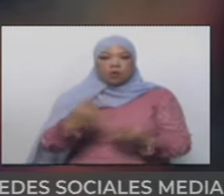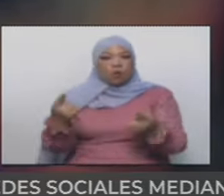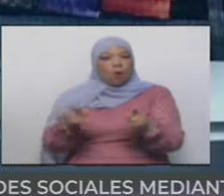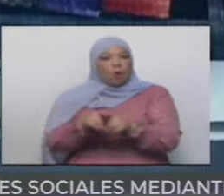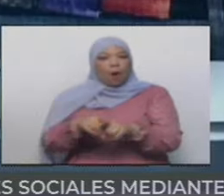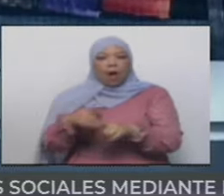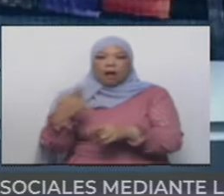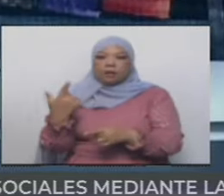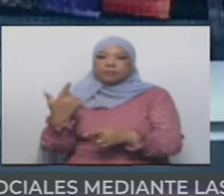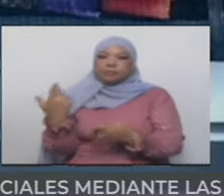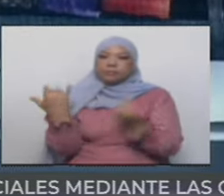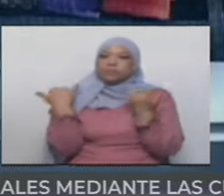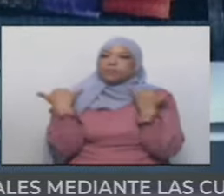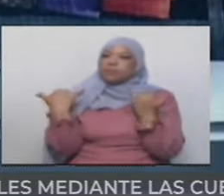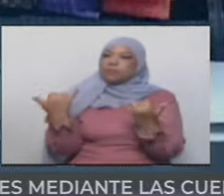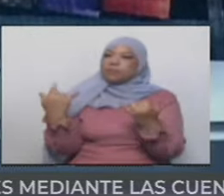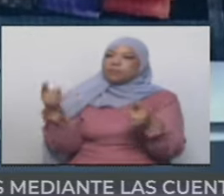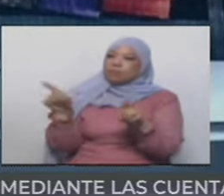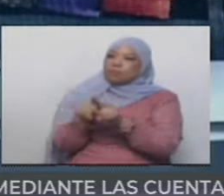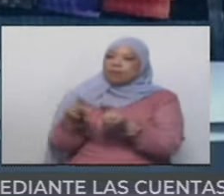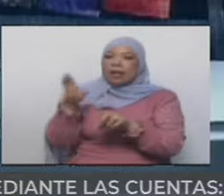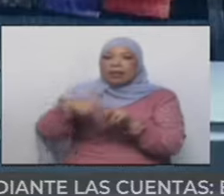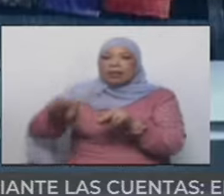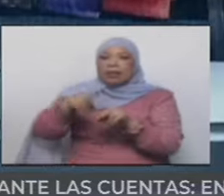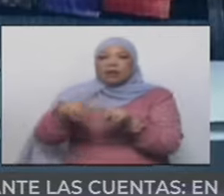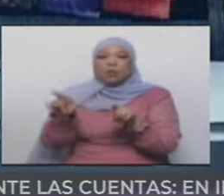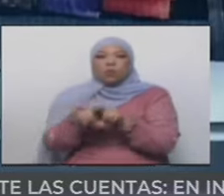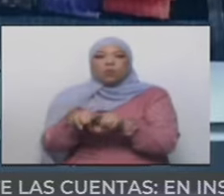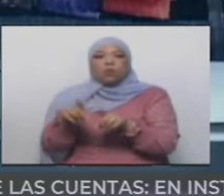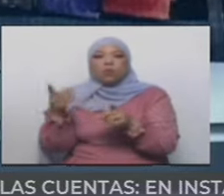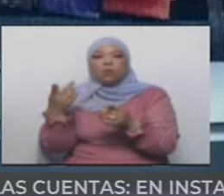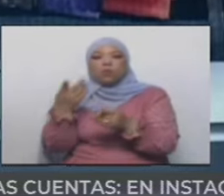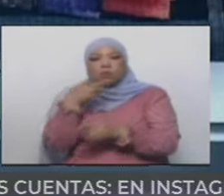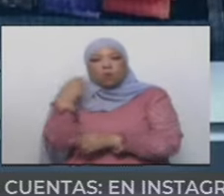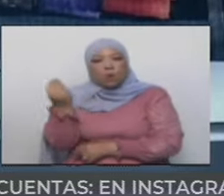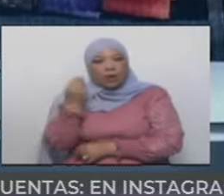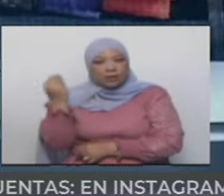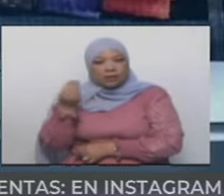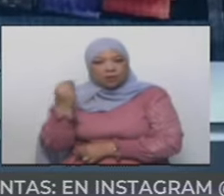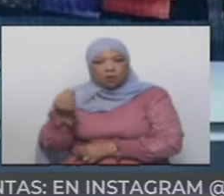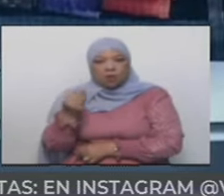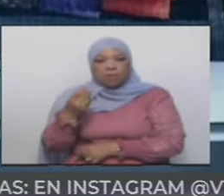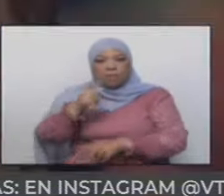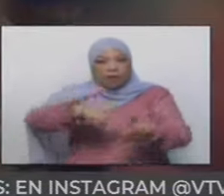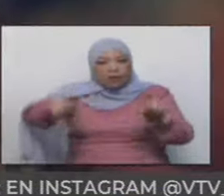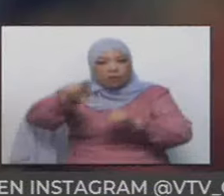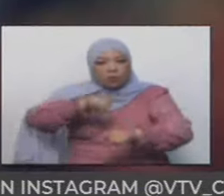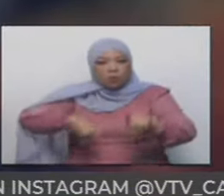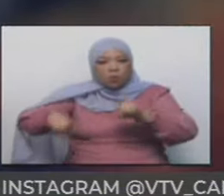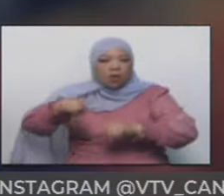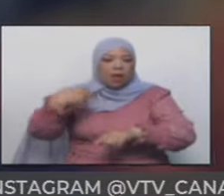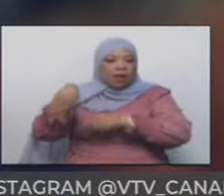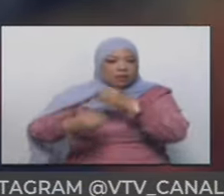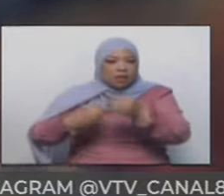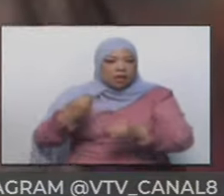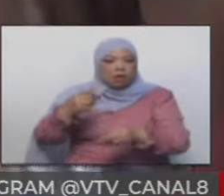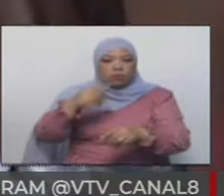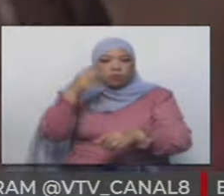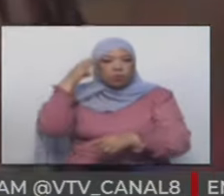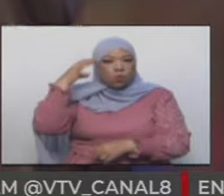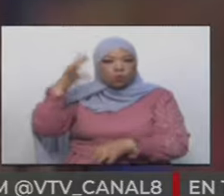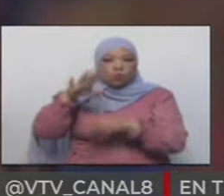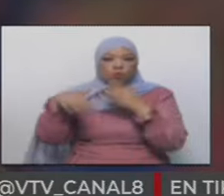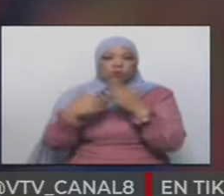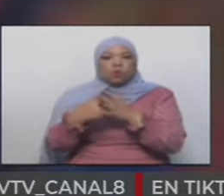Que Mafalda está niña todavía. Esto está todavía crudo. Está por realizar. Los sueños de